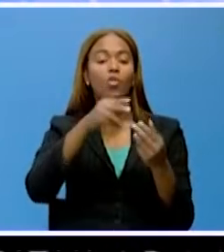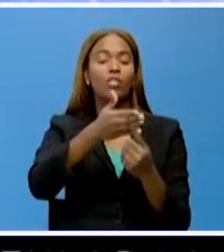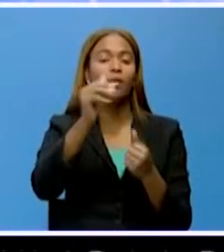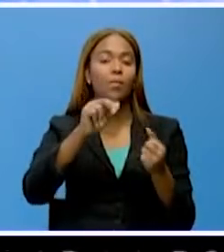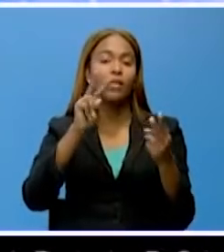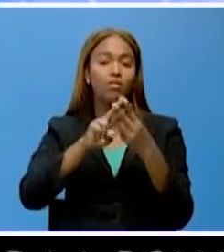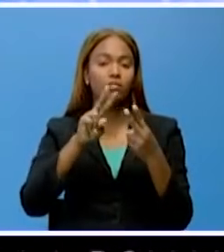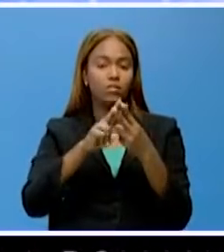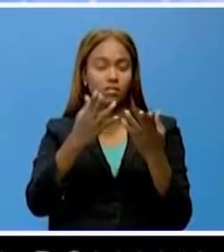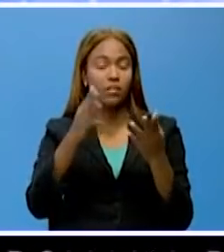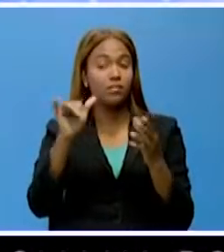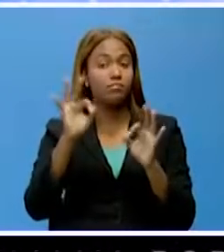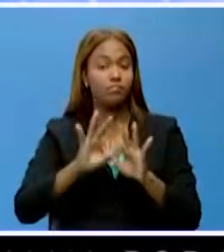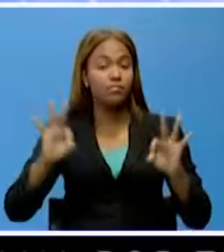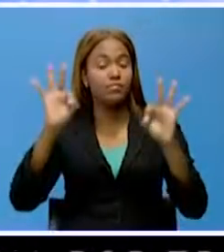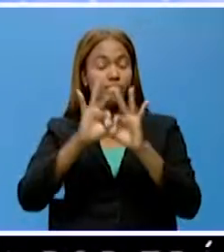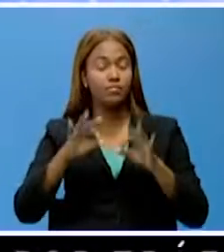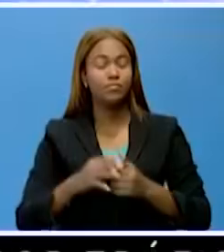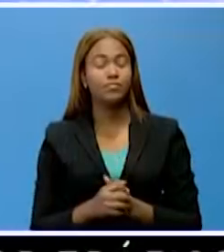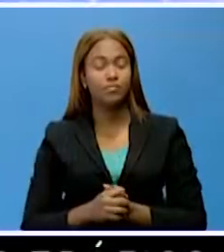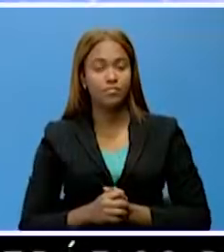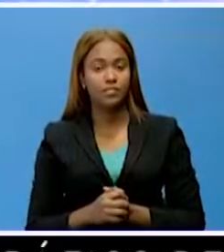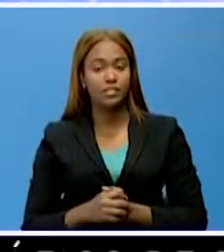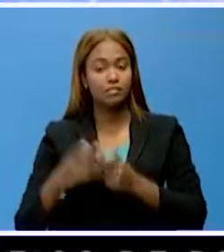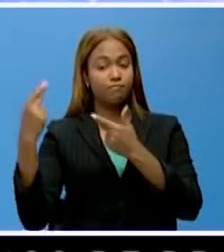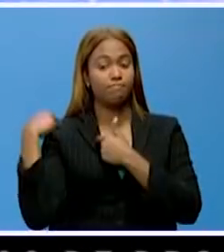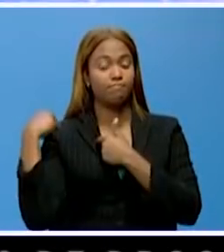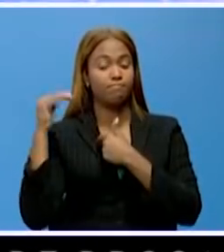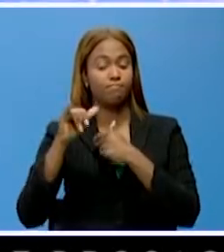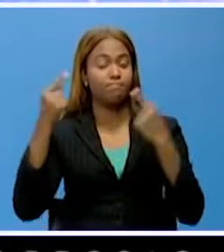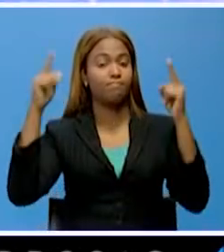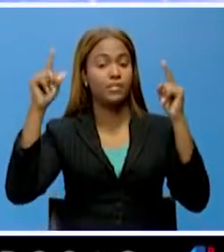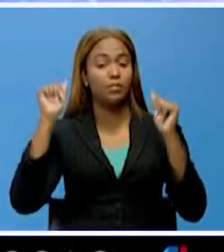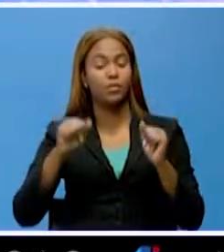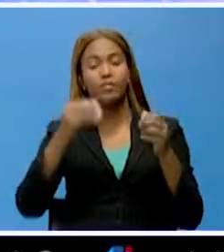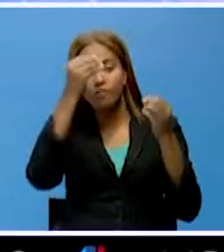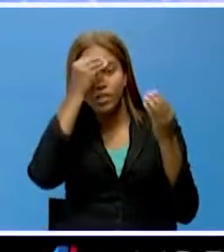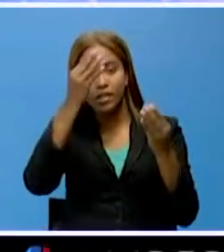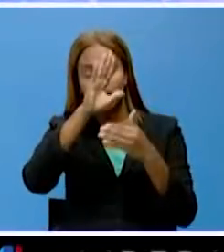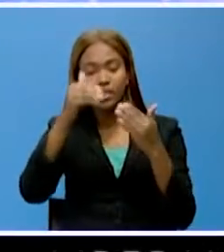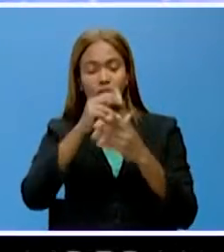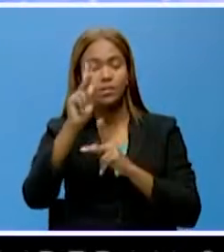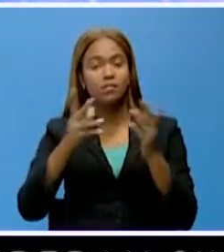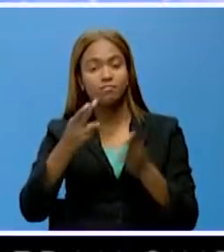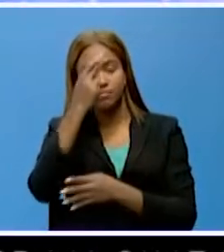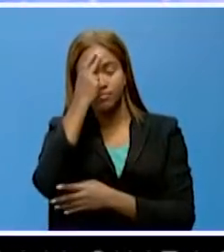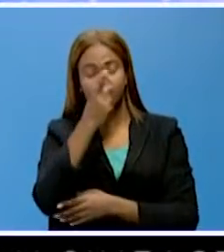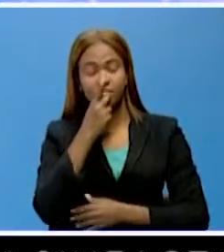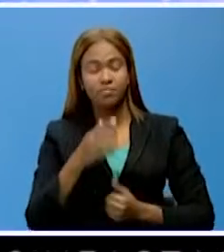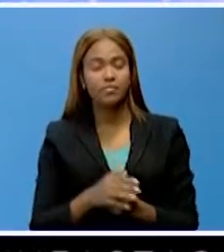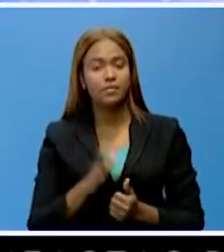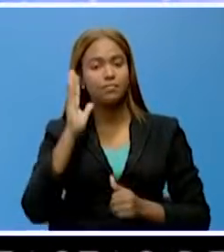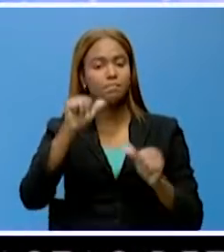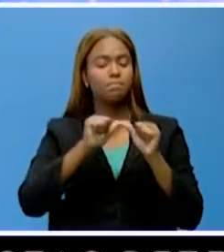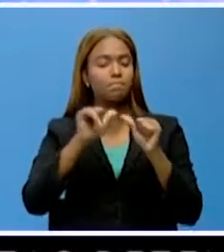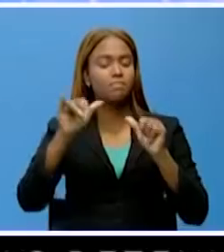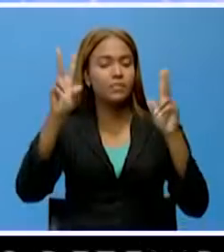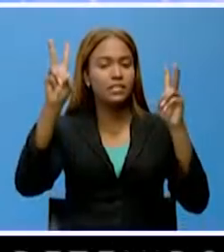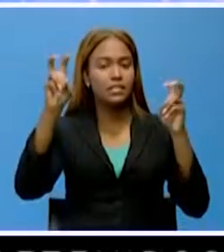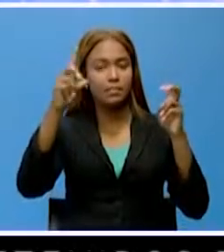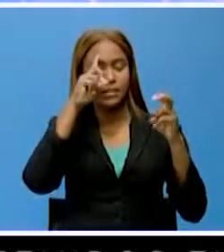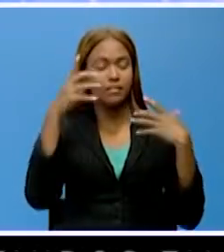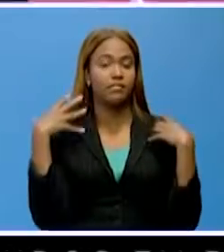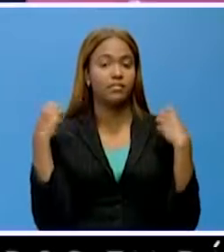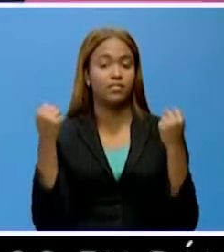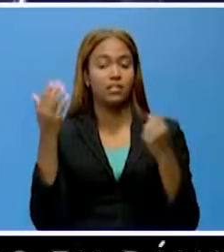de primera mano. Eso es importante, ¿no? Cumplir con el rol que tenemos de informar a toda la población dominicana. Vamos a seguir con el tema de